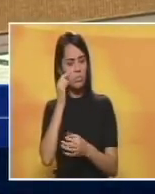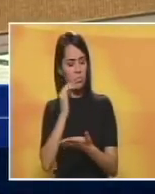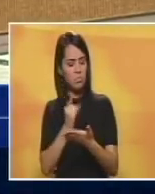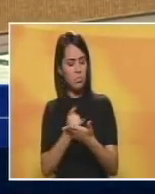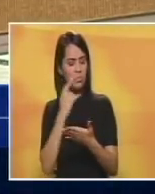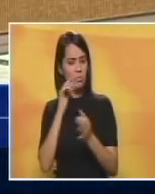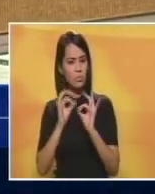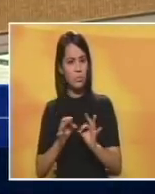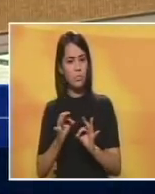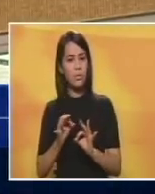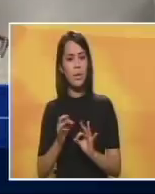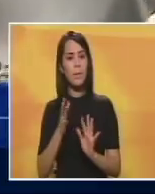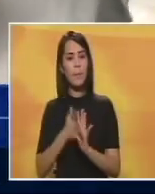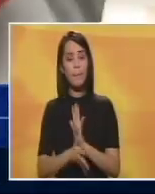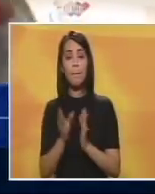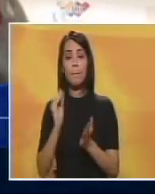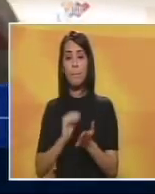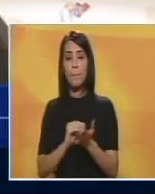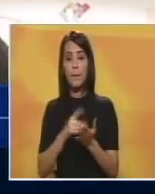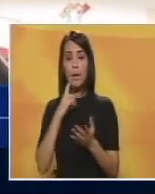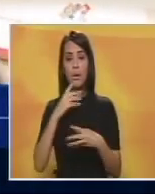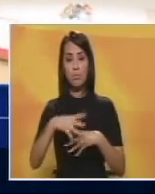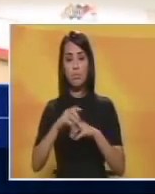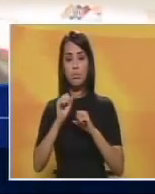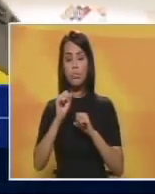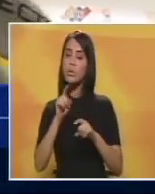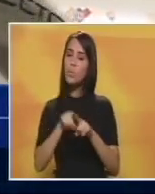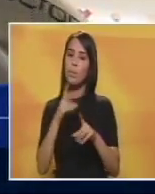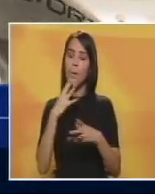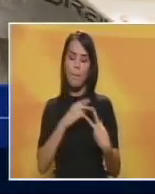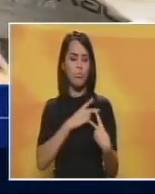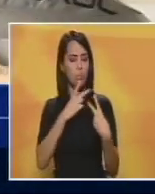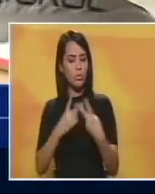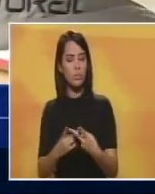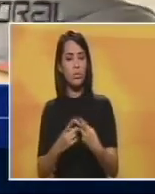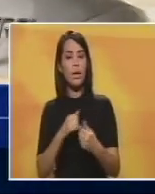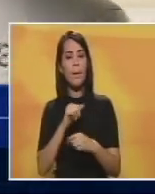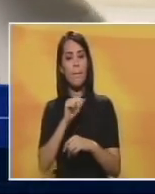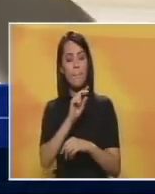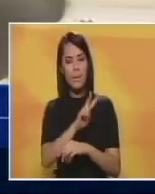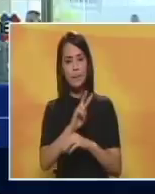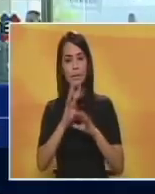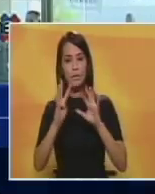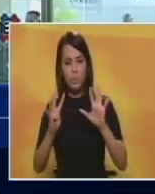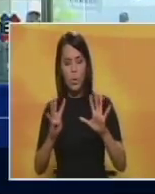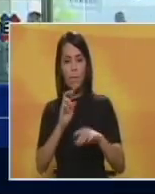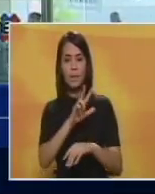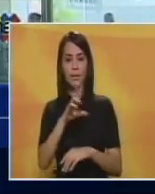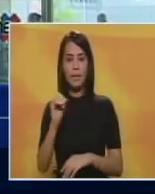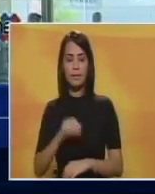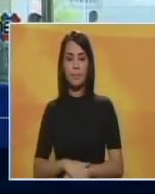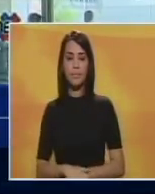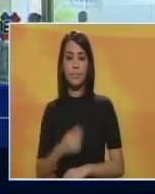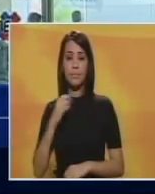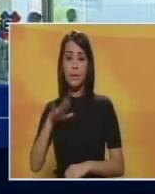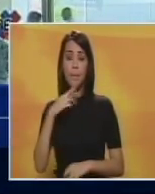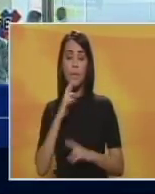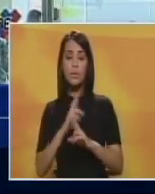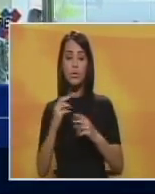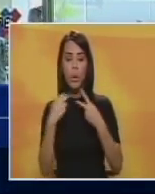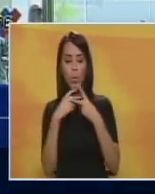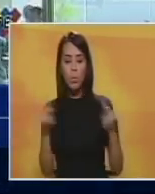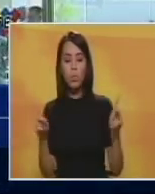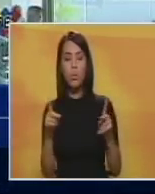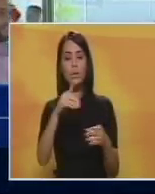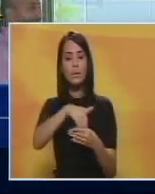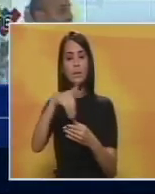la subsanación de reparos por manifestaciones de voluntad se hará los días 29 y 30. Por último, los resultados serán publicados en Gaceta Electoral